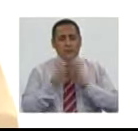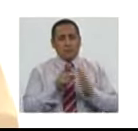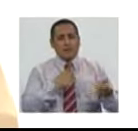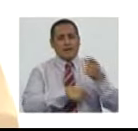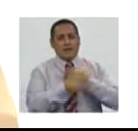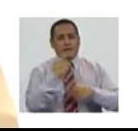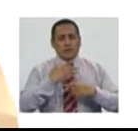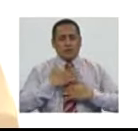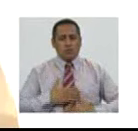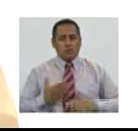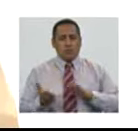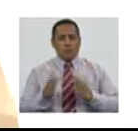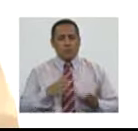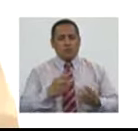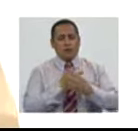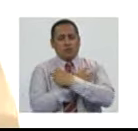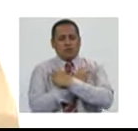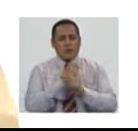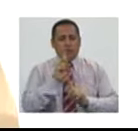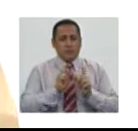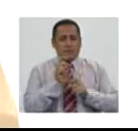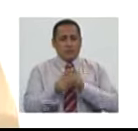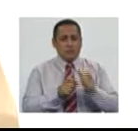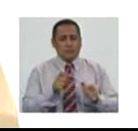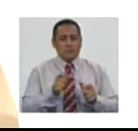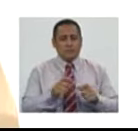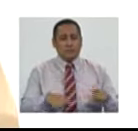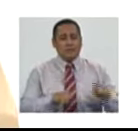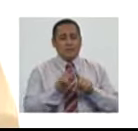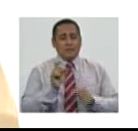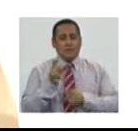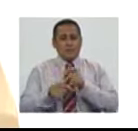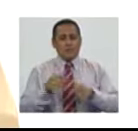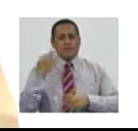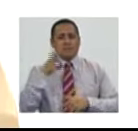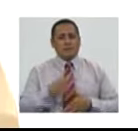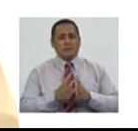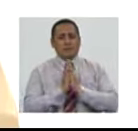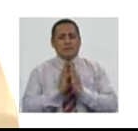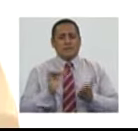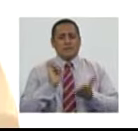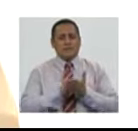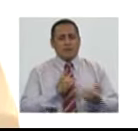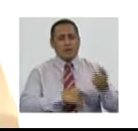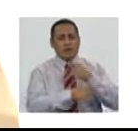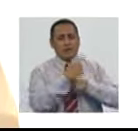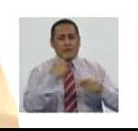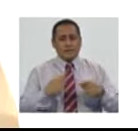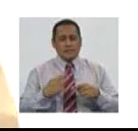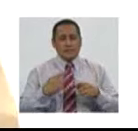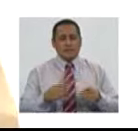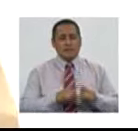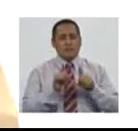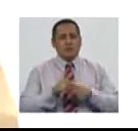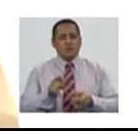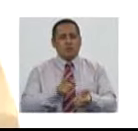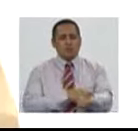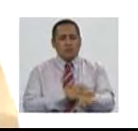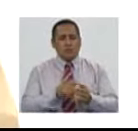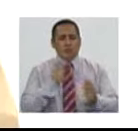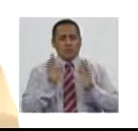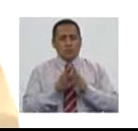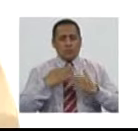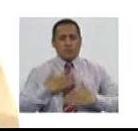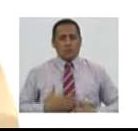trata de repatración de cadáveres o restos Siempre la gente pide que lo repatrienen estamos